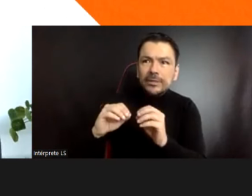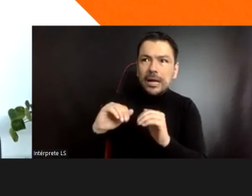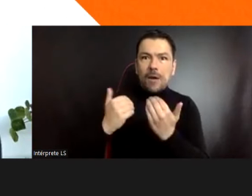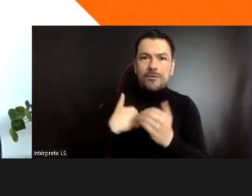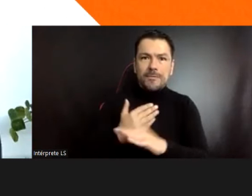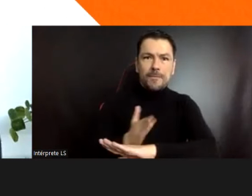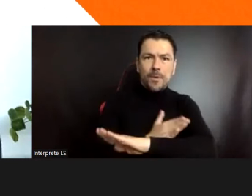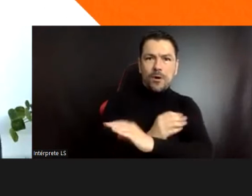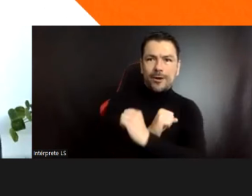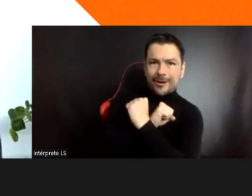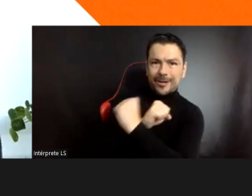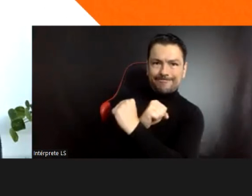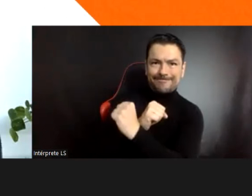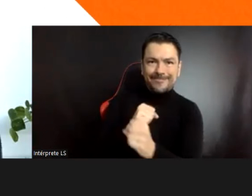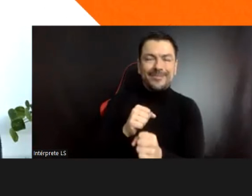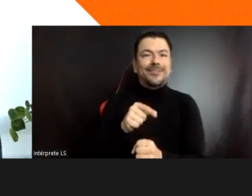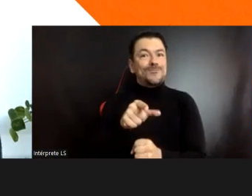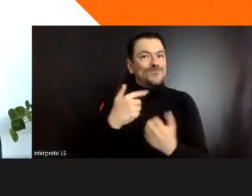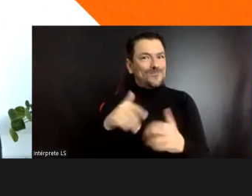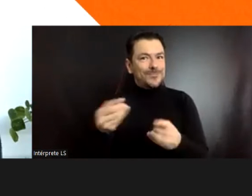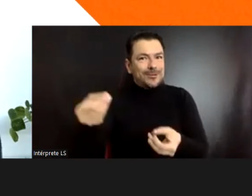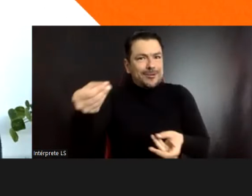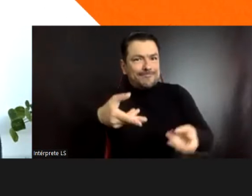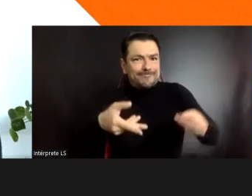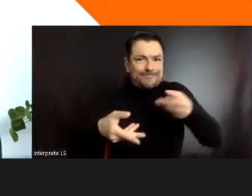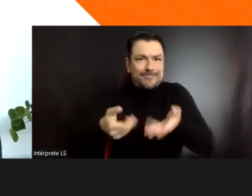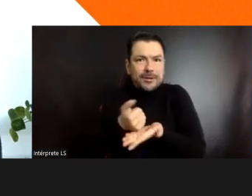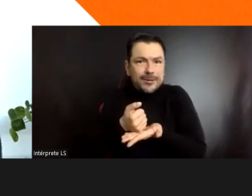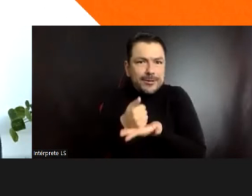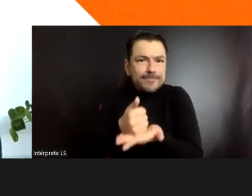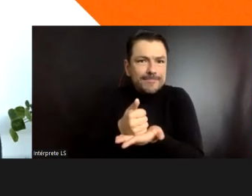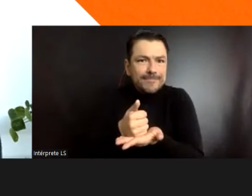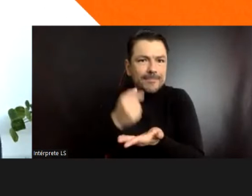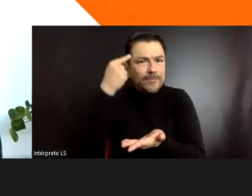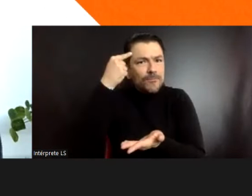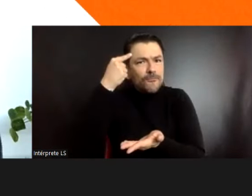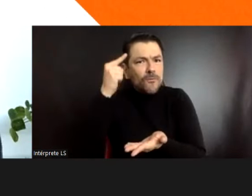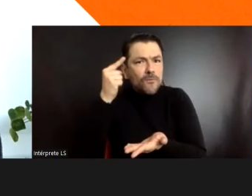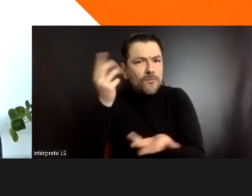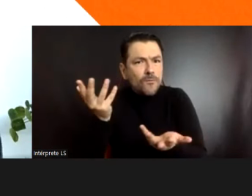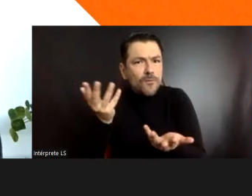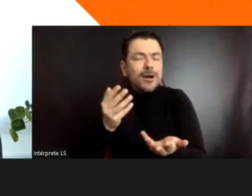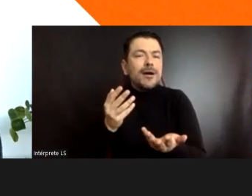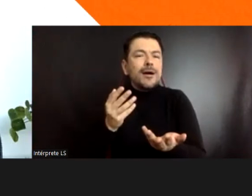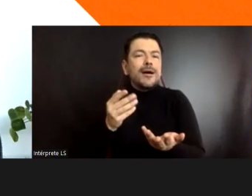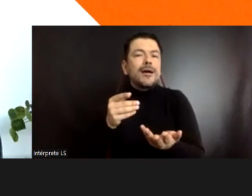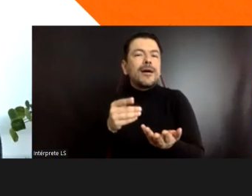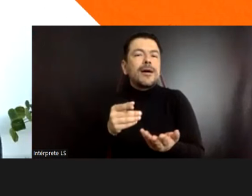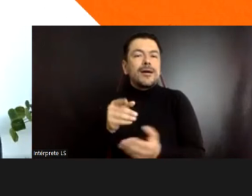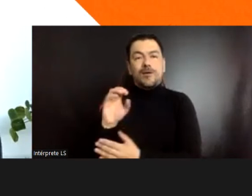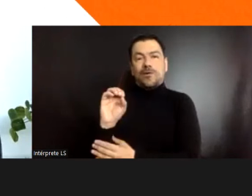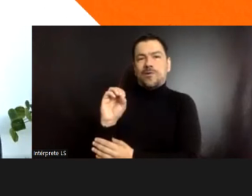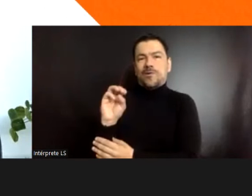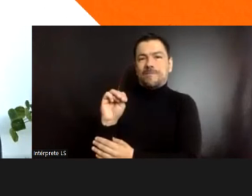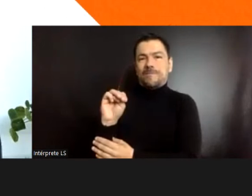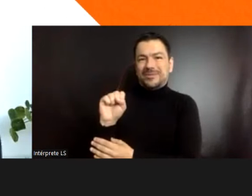colaborativas a través de la herramienta Evidence Aid. La OMS ha establecido